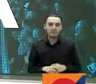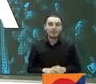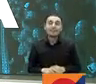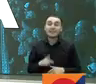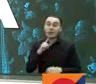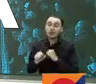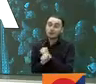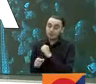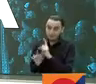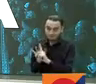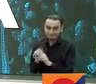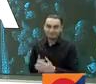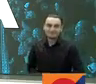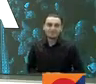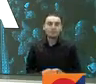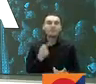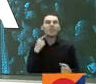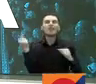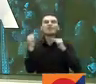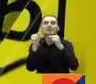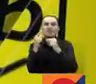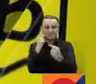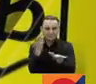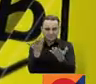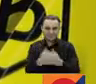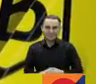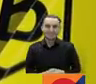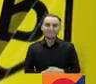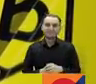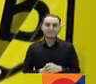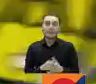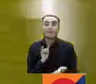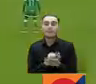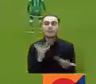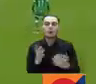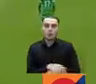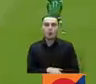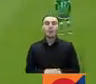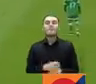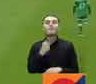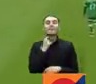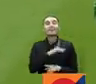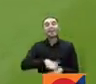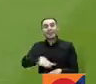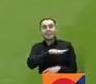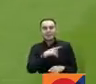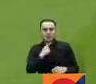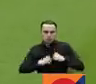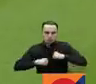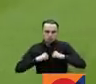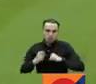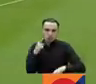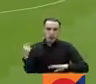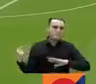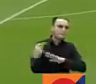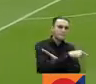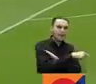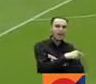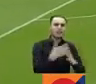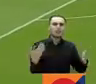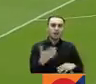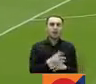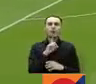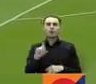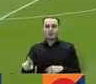fuerza a su equipo. Vamos rápidamente a los goles, lo que sucedió justamente con el Deportivo Pereira, que iba a tener un partido frente